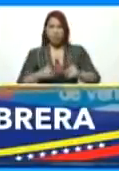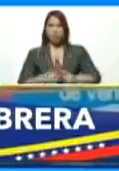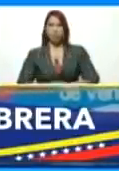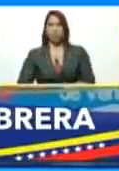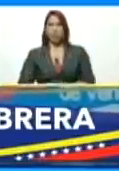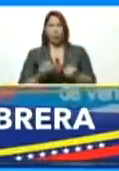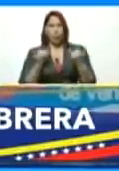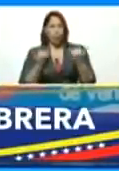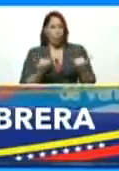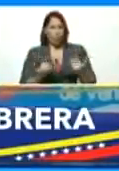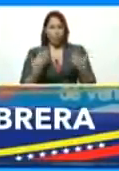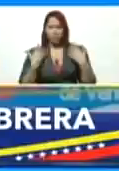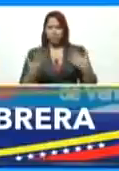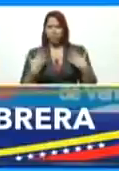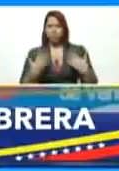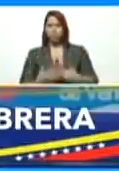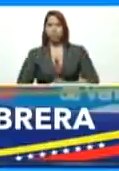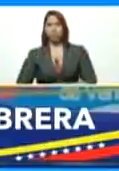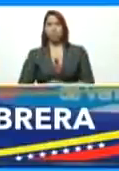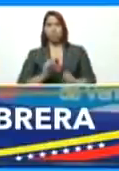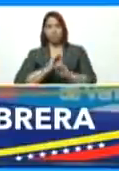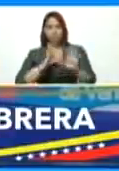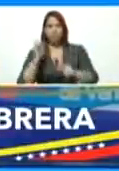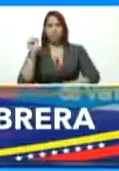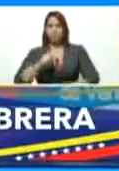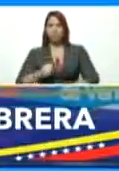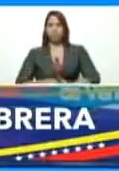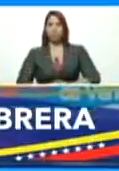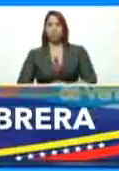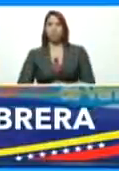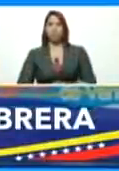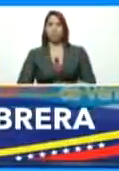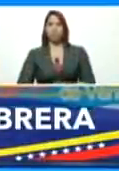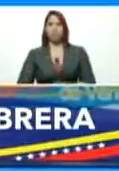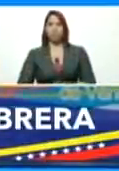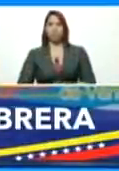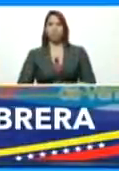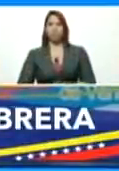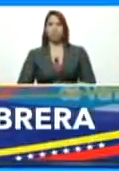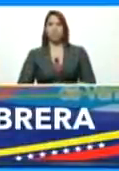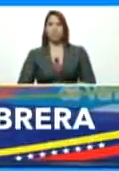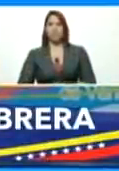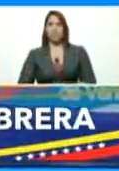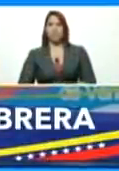caliente claro que si mi hija claro que sí